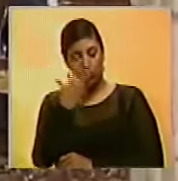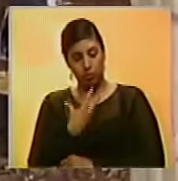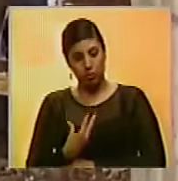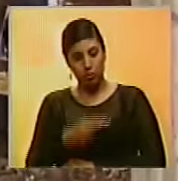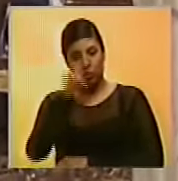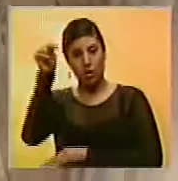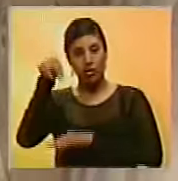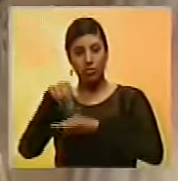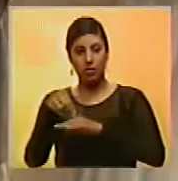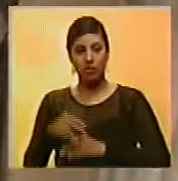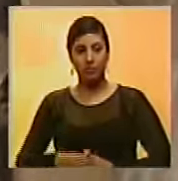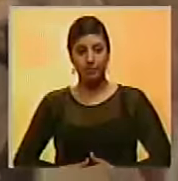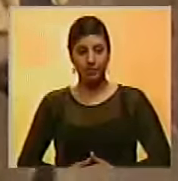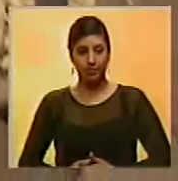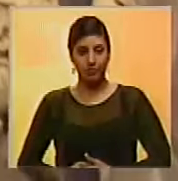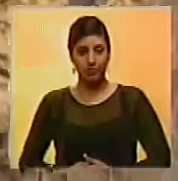luto nacional